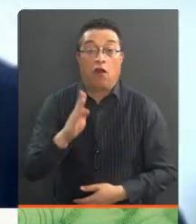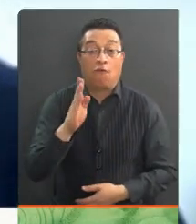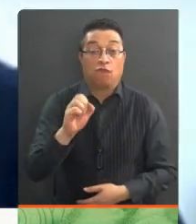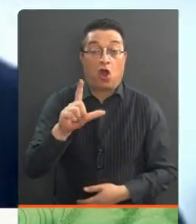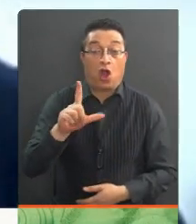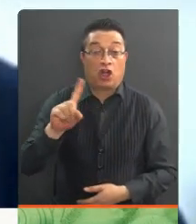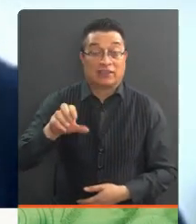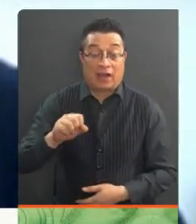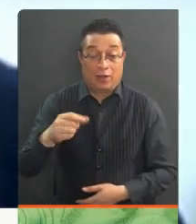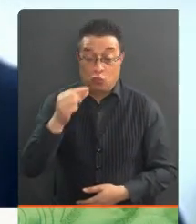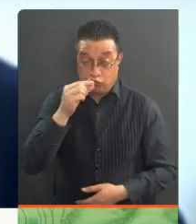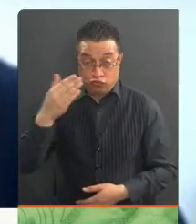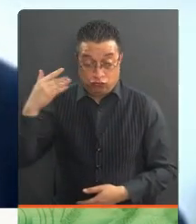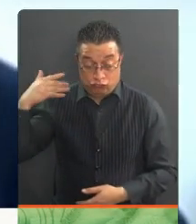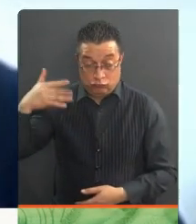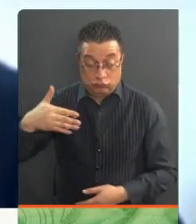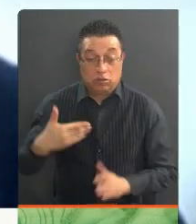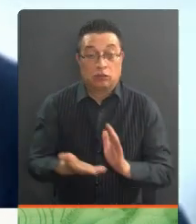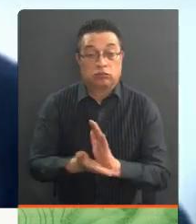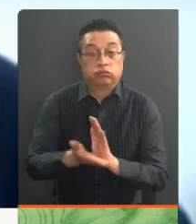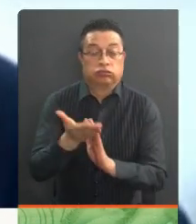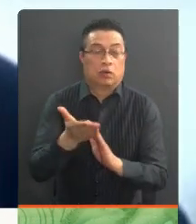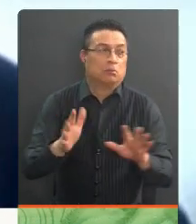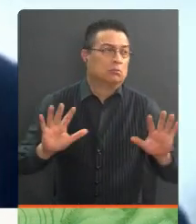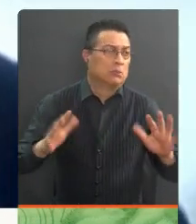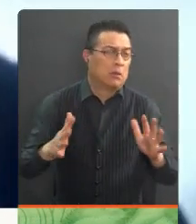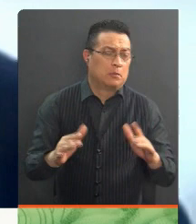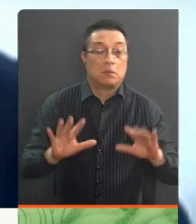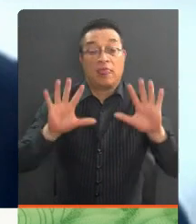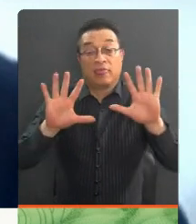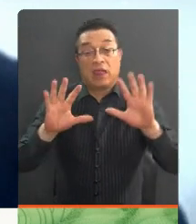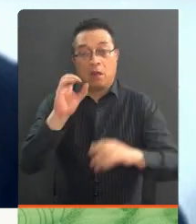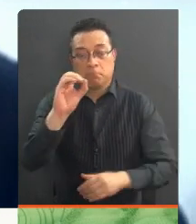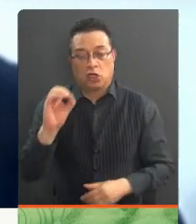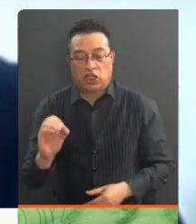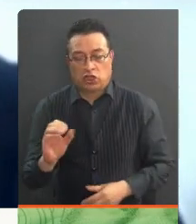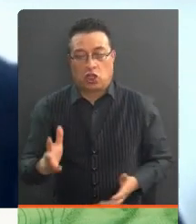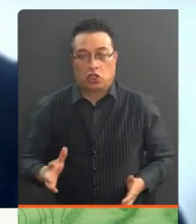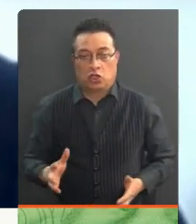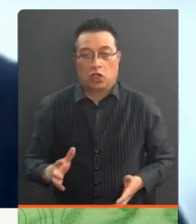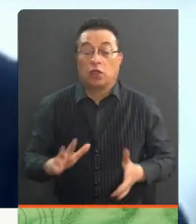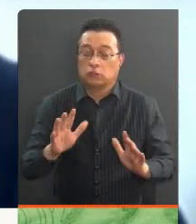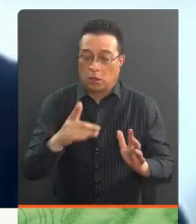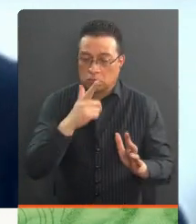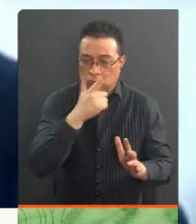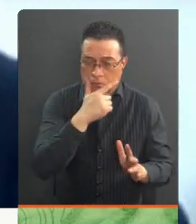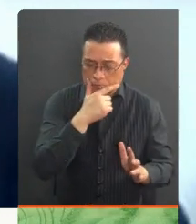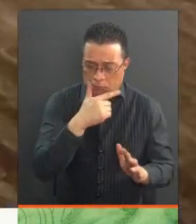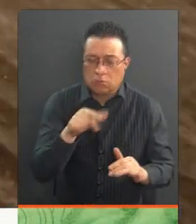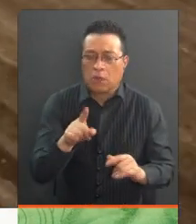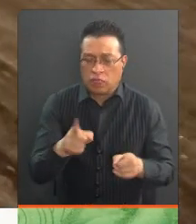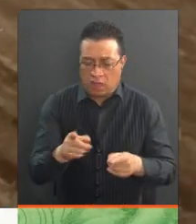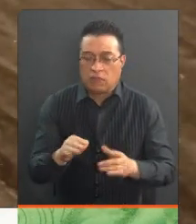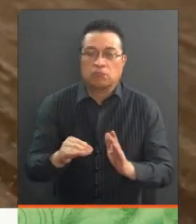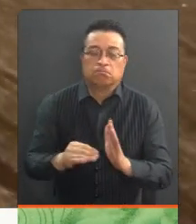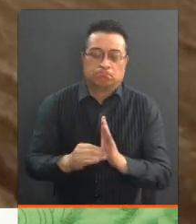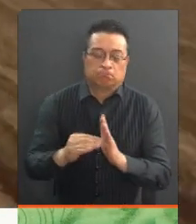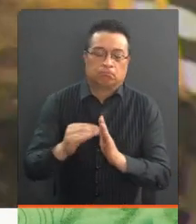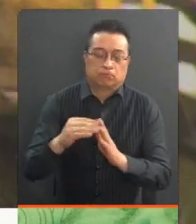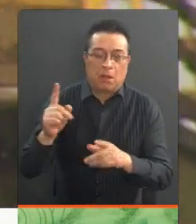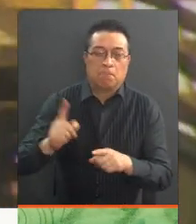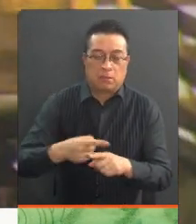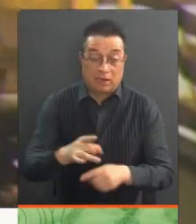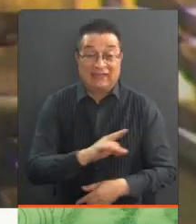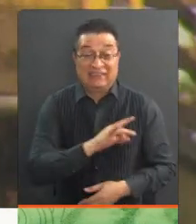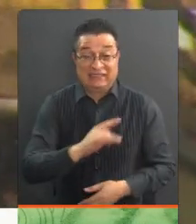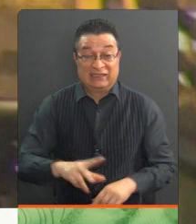este anuncio a la fecha, ha subido del orden de un 10%. Bueno, se presume que va a seguir subiendo. En Chile, el